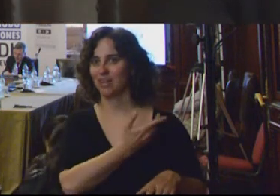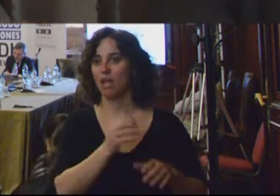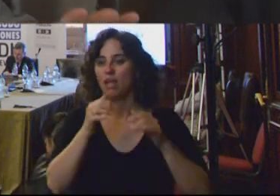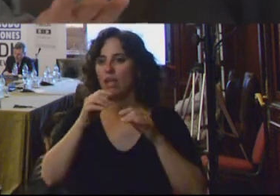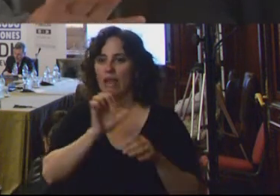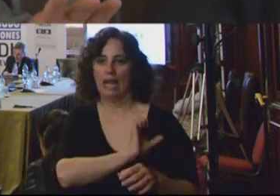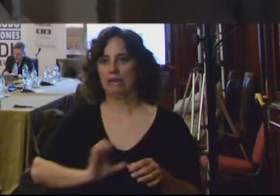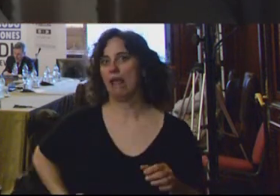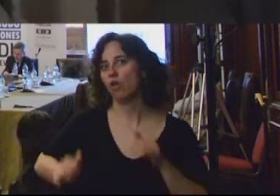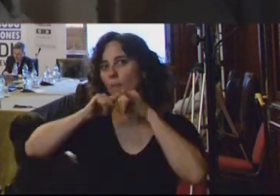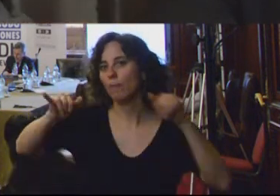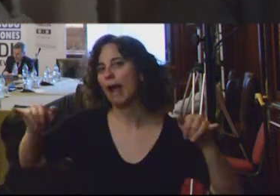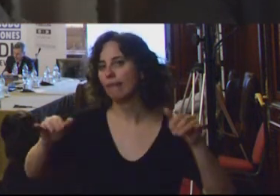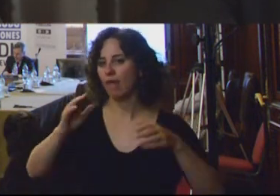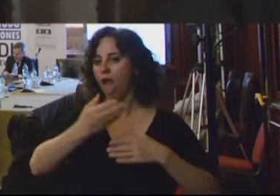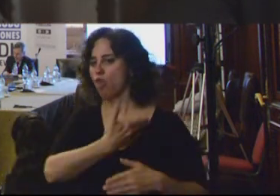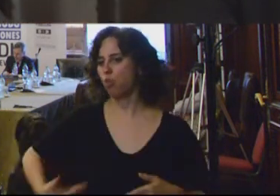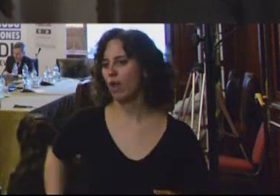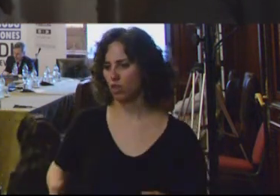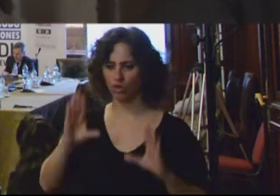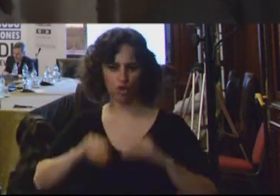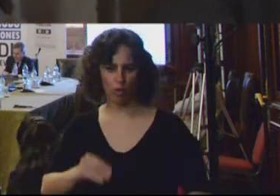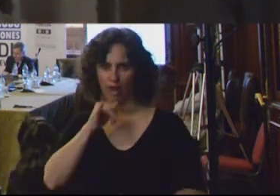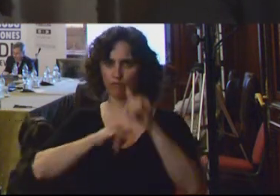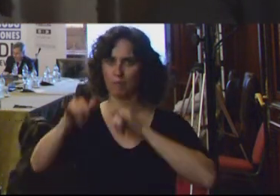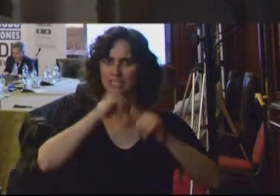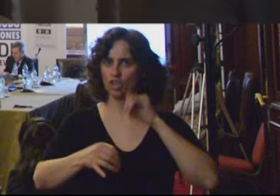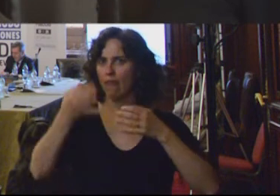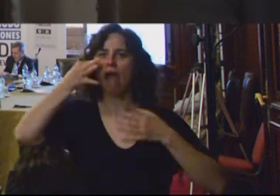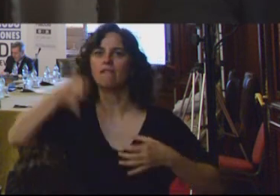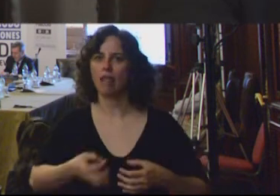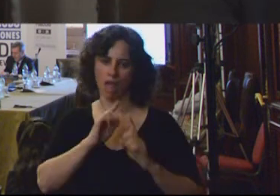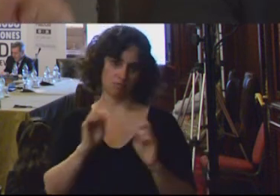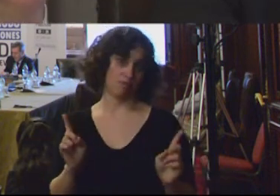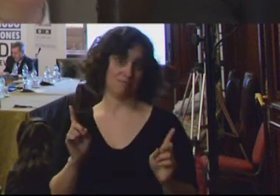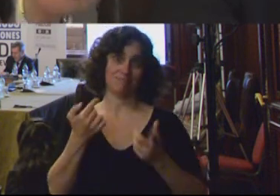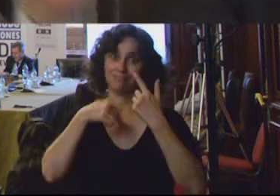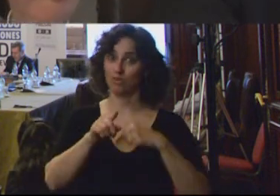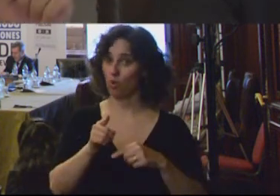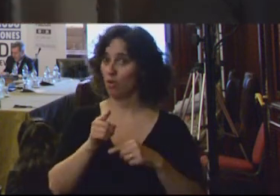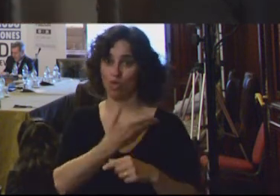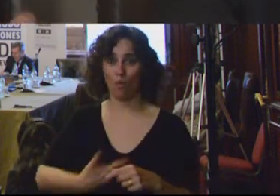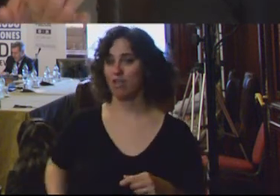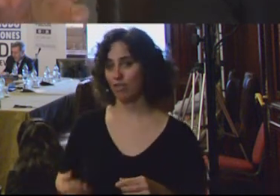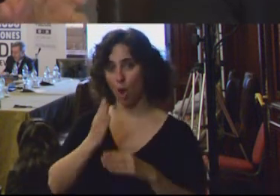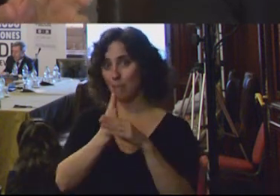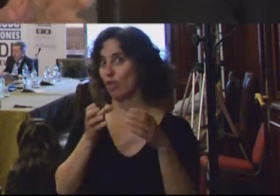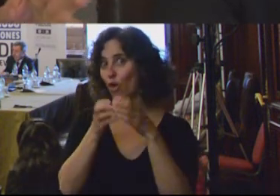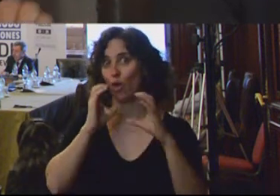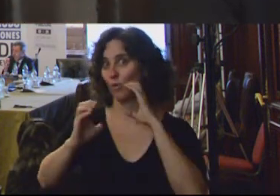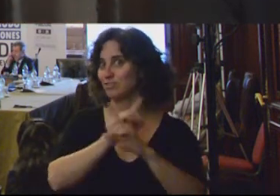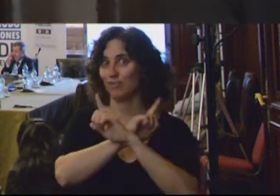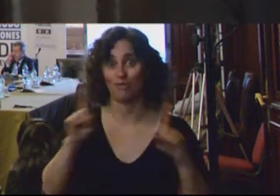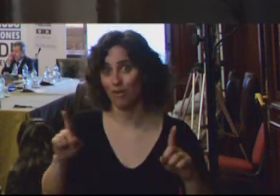ser el dueño de la verdad y por lo tanto los medios de comunicación, pero permítame llevar a esto